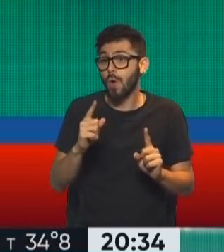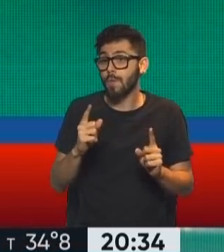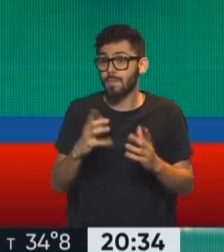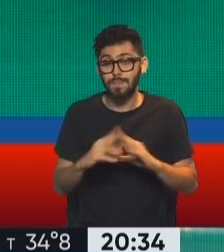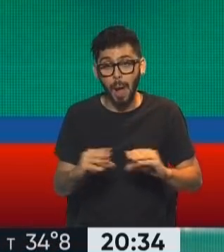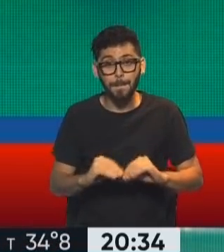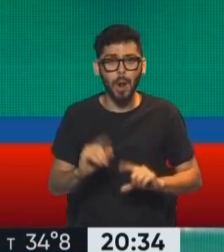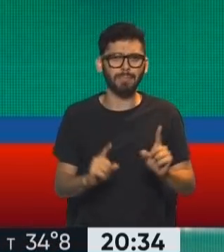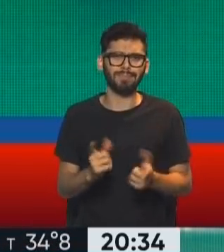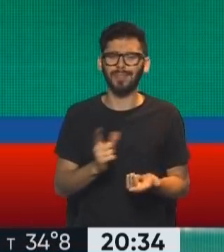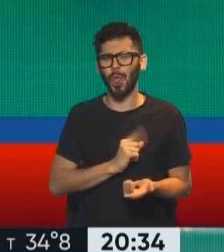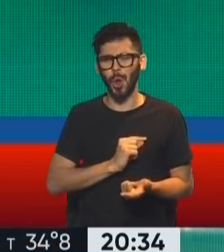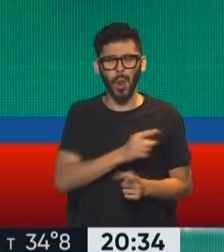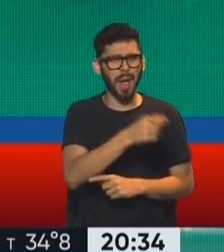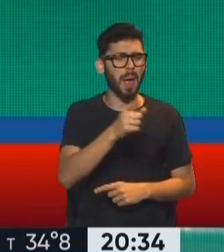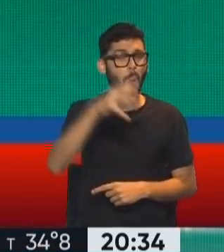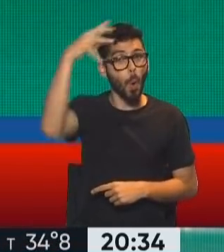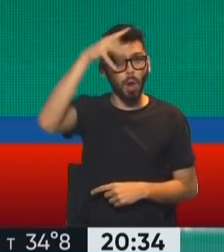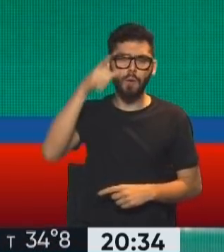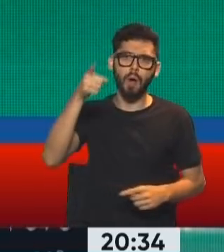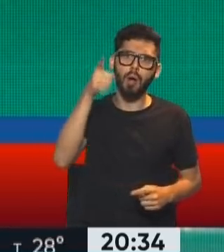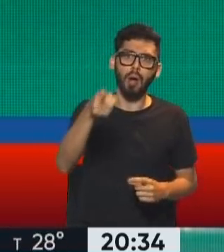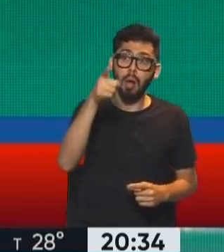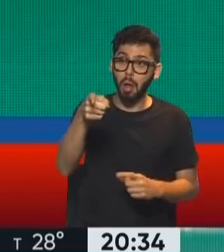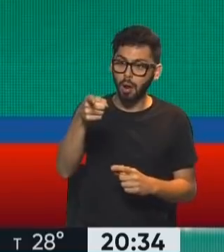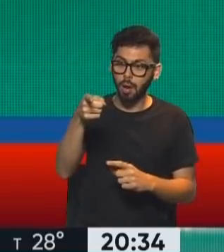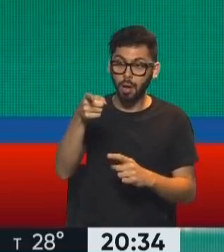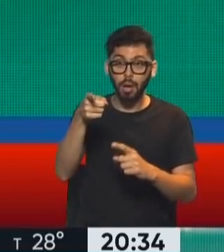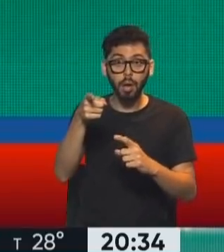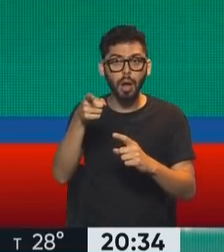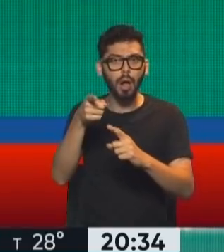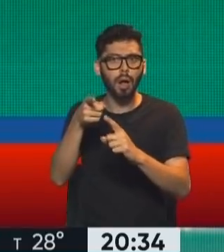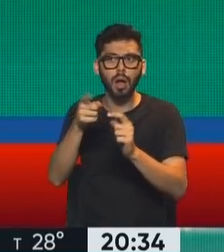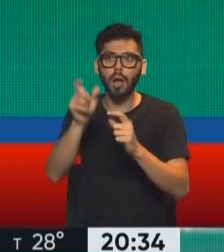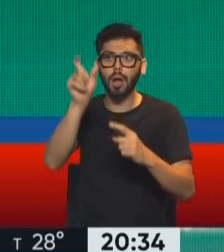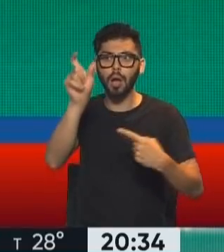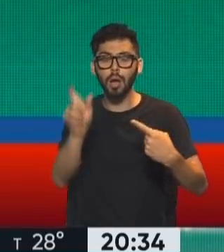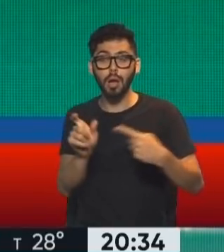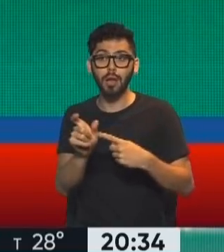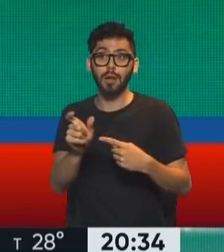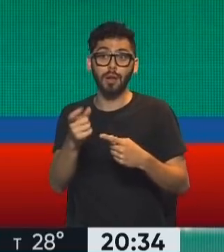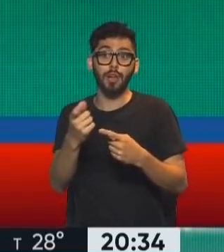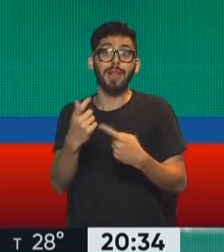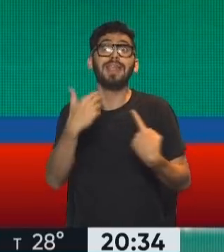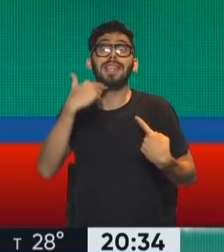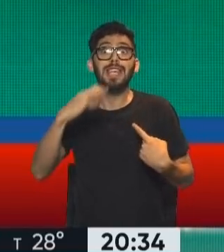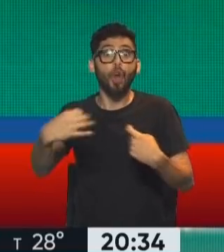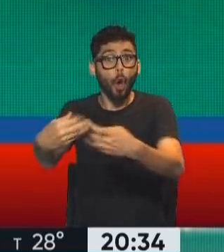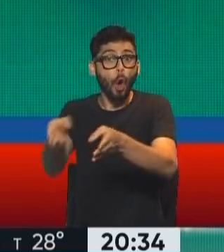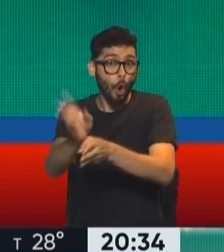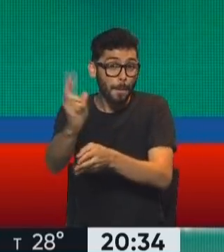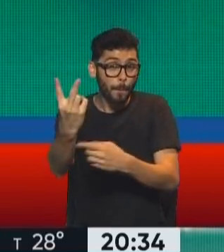acciones dolorosas. Patricia Bullrich señalando con el dedo y acusando al papá de uno de los integrantes de la tripulación de estar